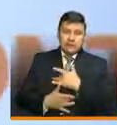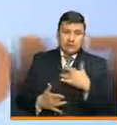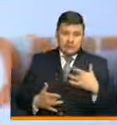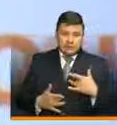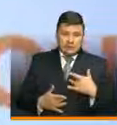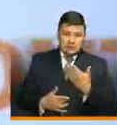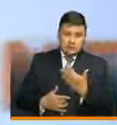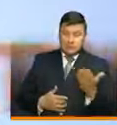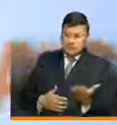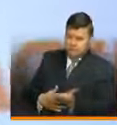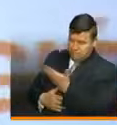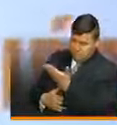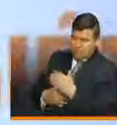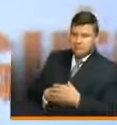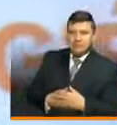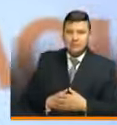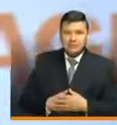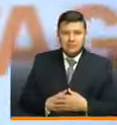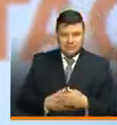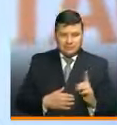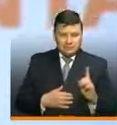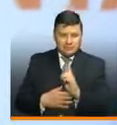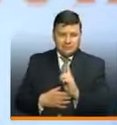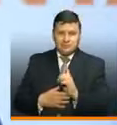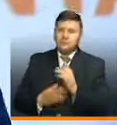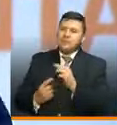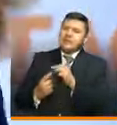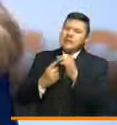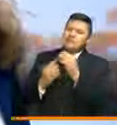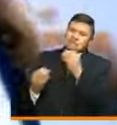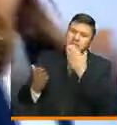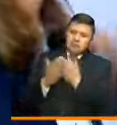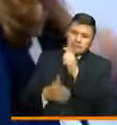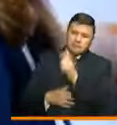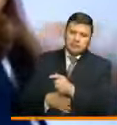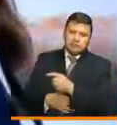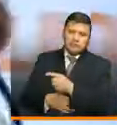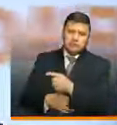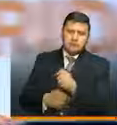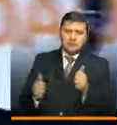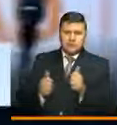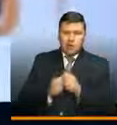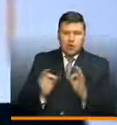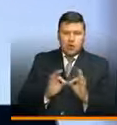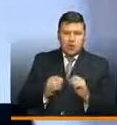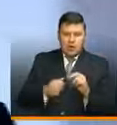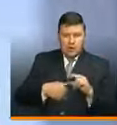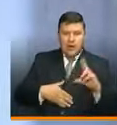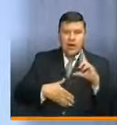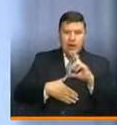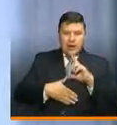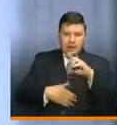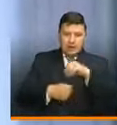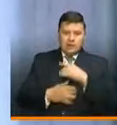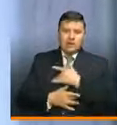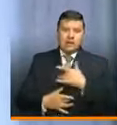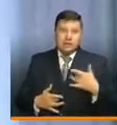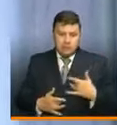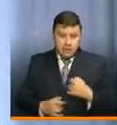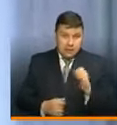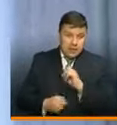En adelante. Queremos agradecer especialmente al PNUD, a la Organización Panamericana de la Salud,